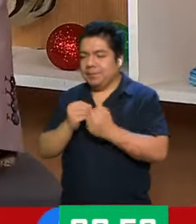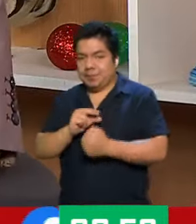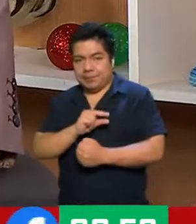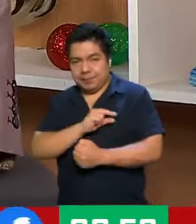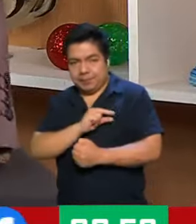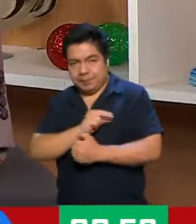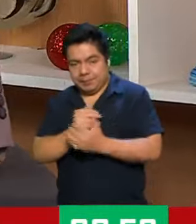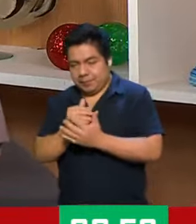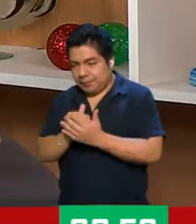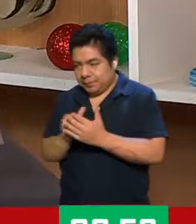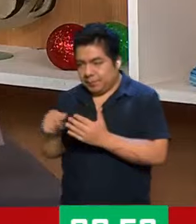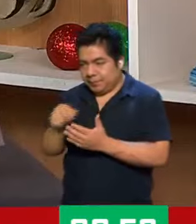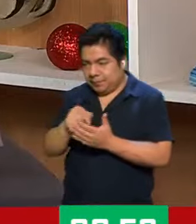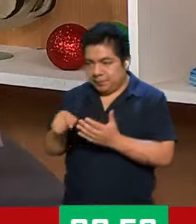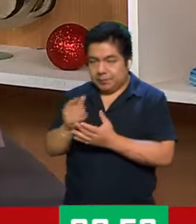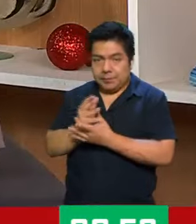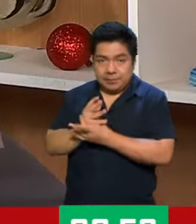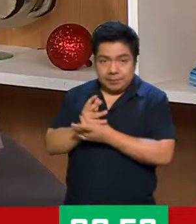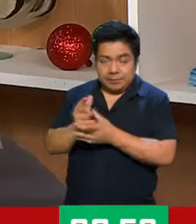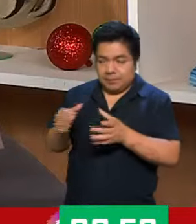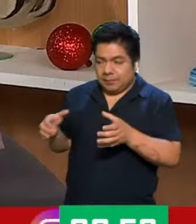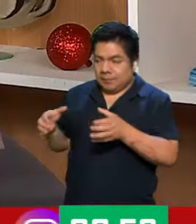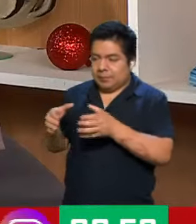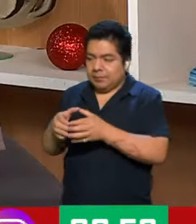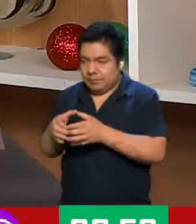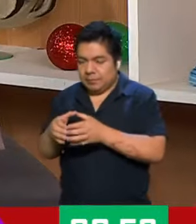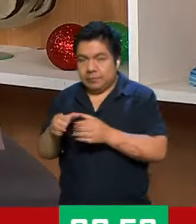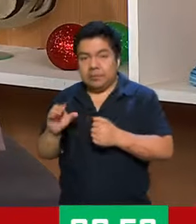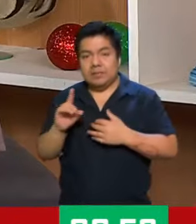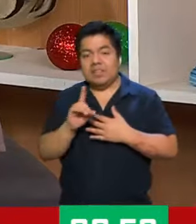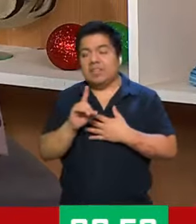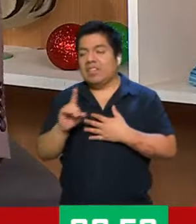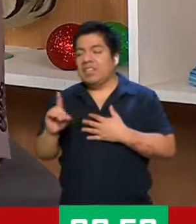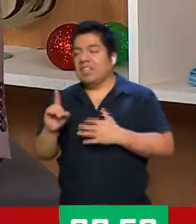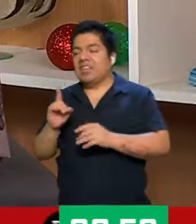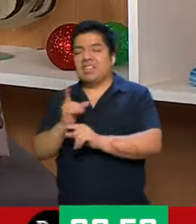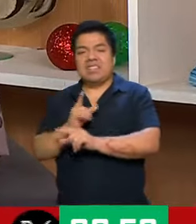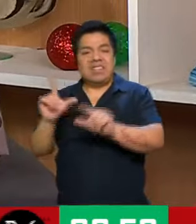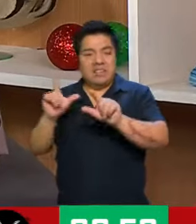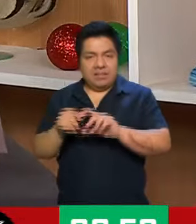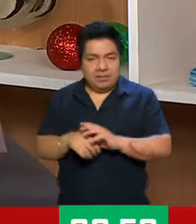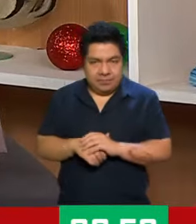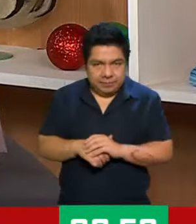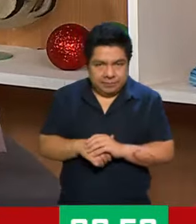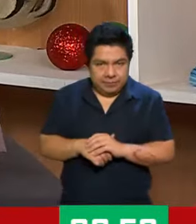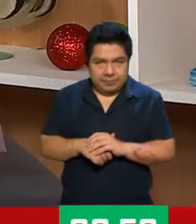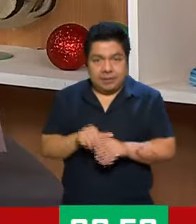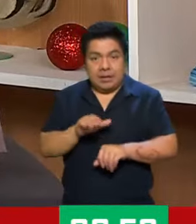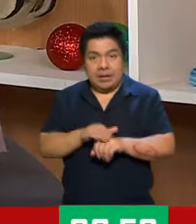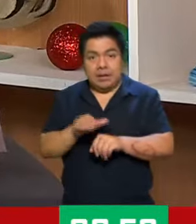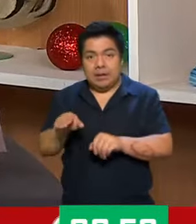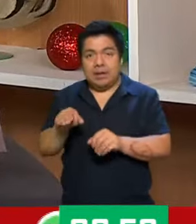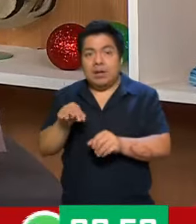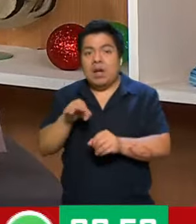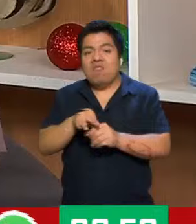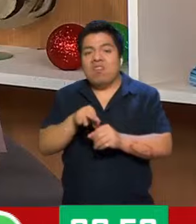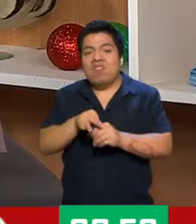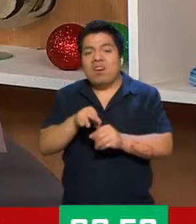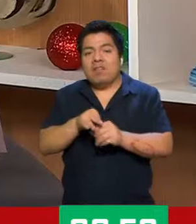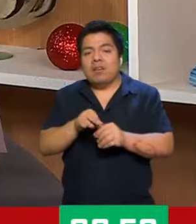mucho, se autodenominaban como la derecha liberal. Un apunte más, votaron solamente